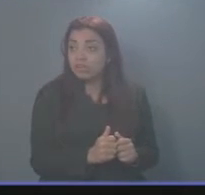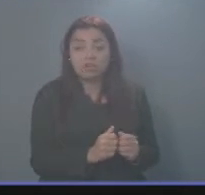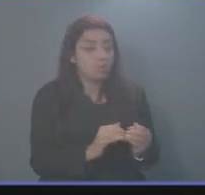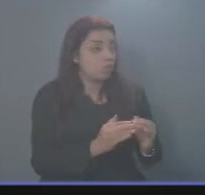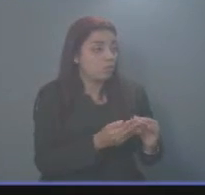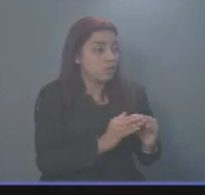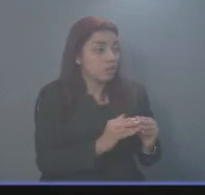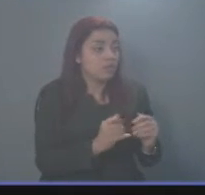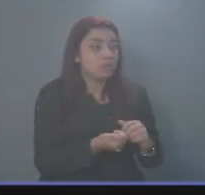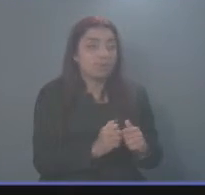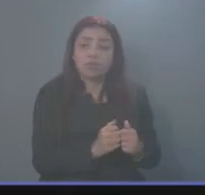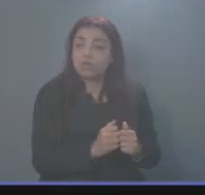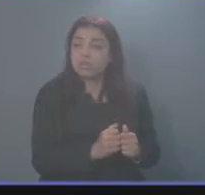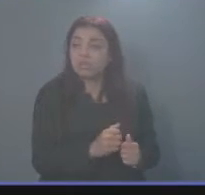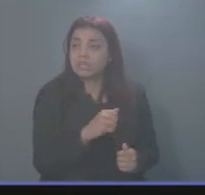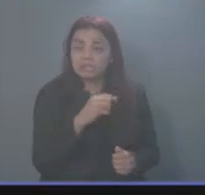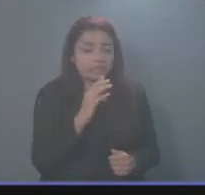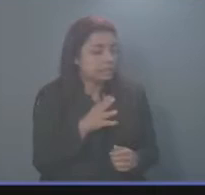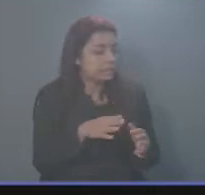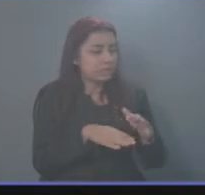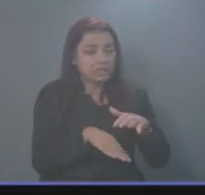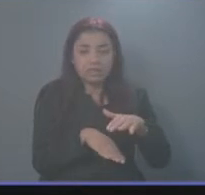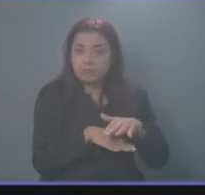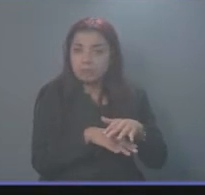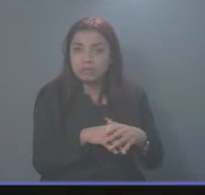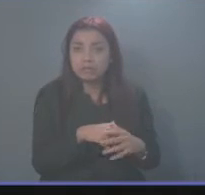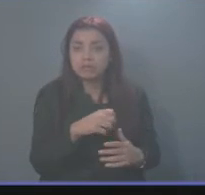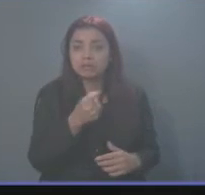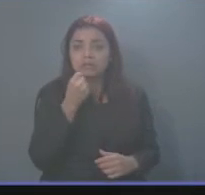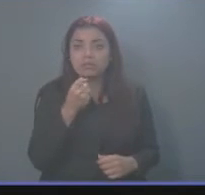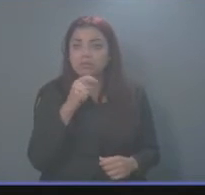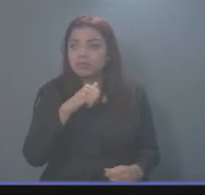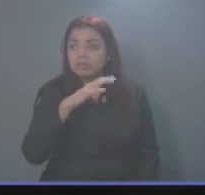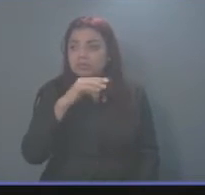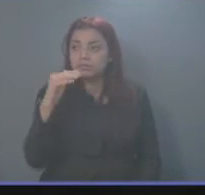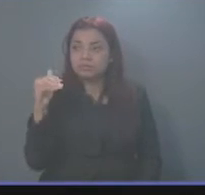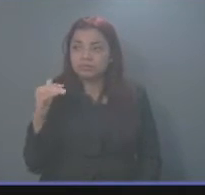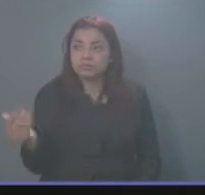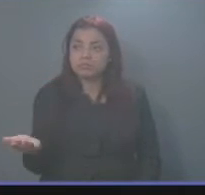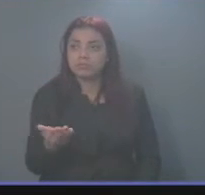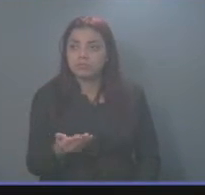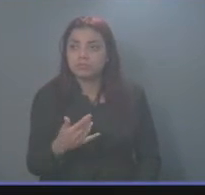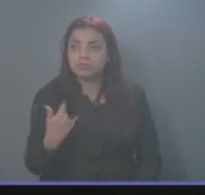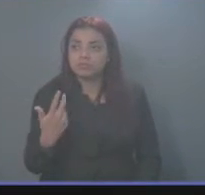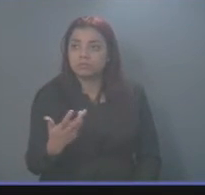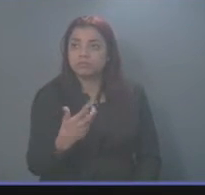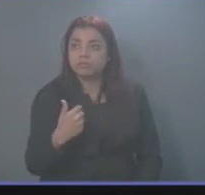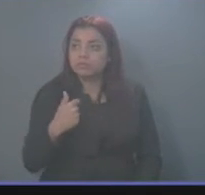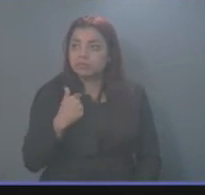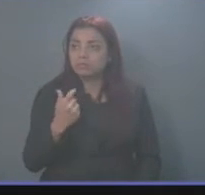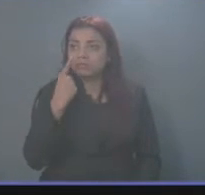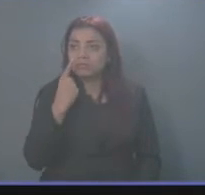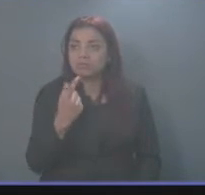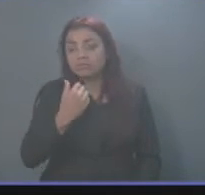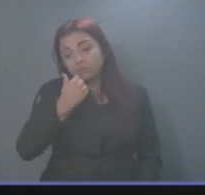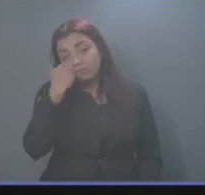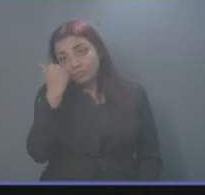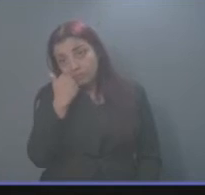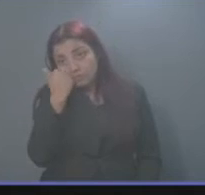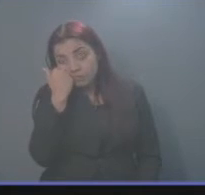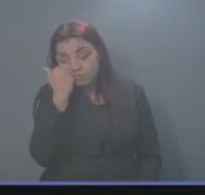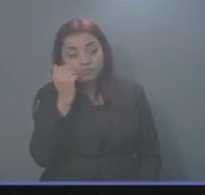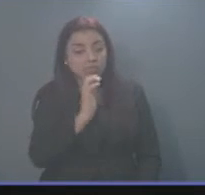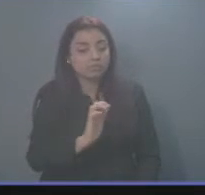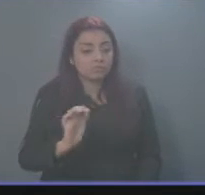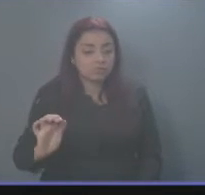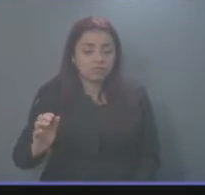deporte comunitario, que es la base de todo el deporte en nuestro país, nosotros podemos ver muchos jóvenes, niños, en los diferentes